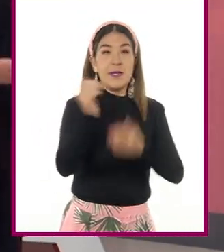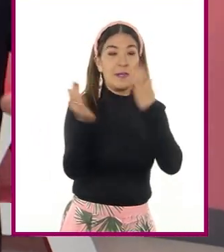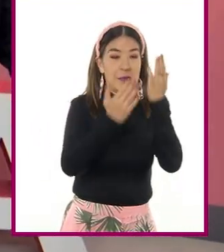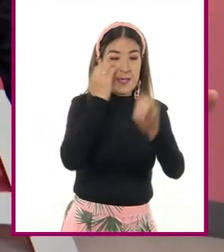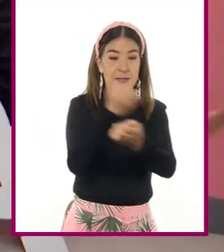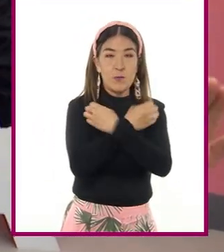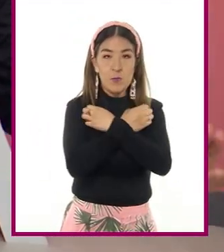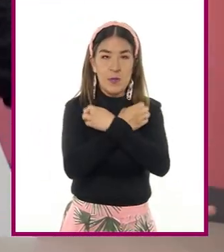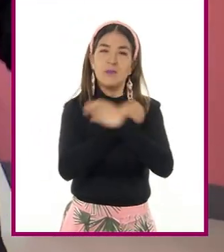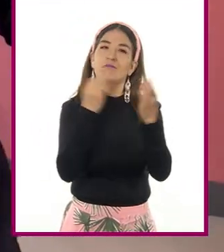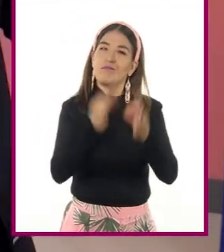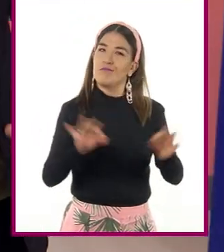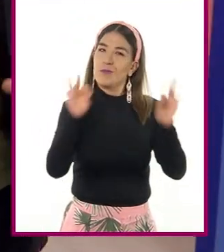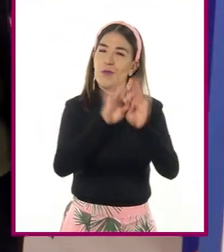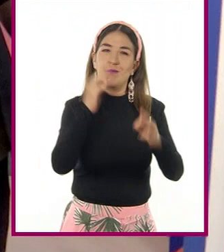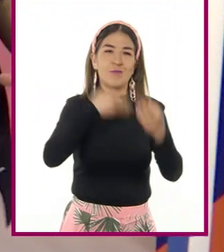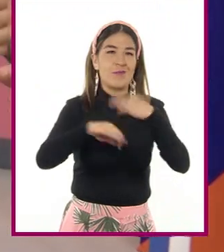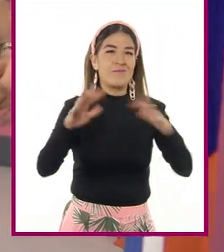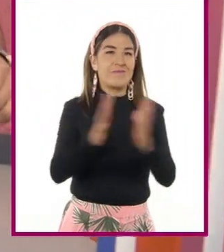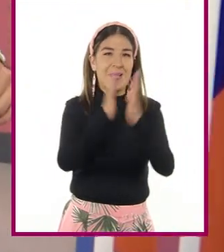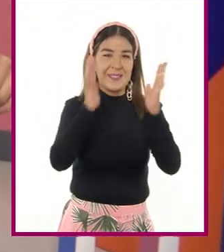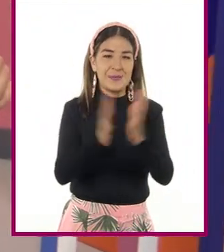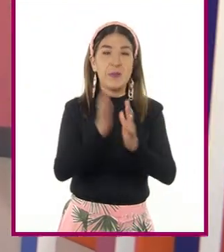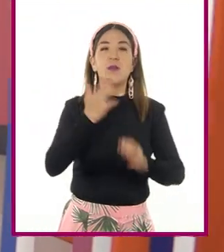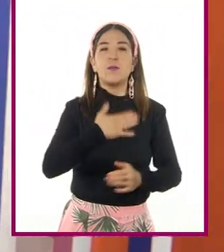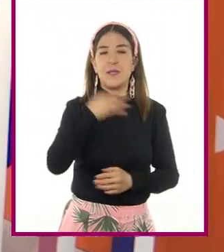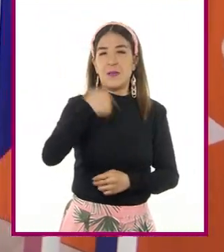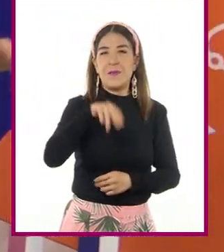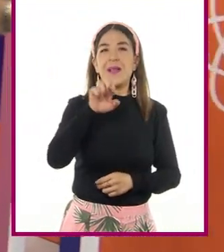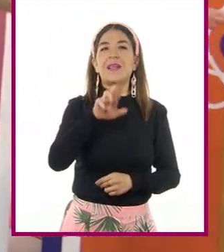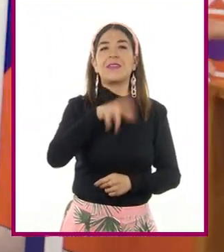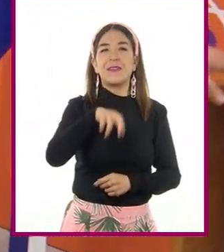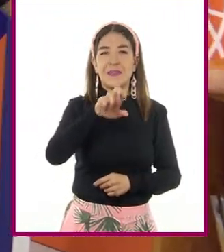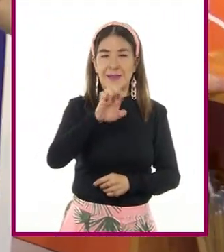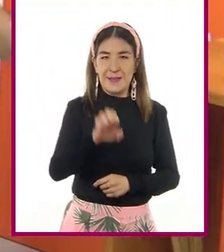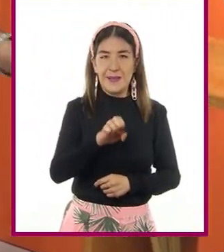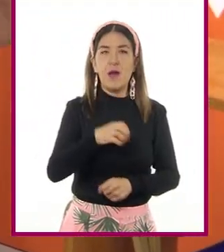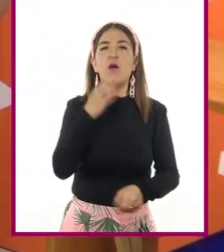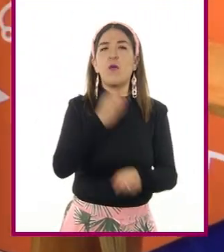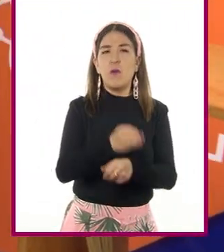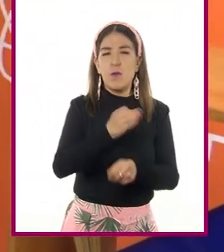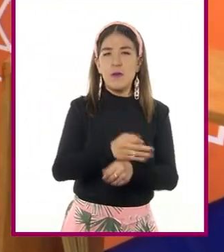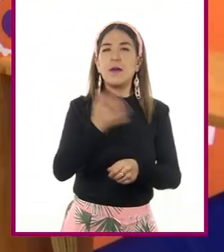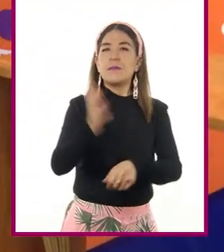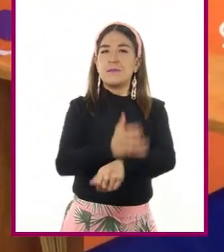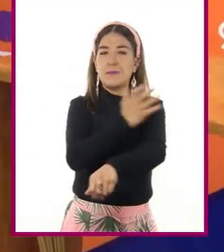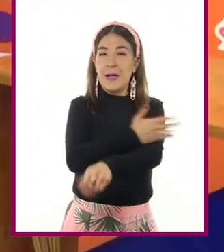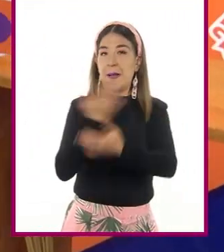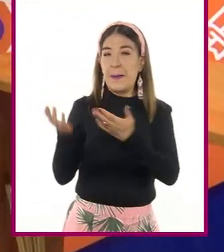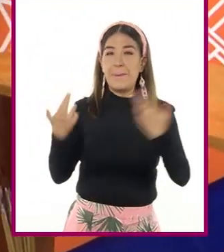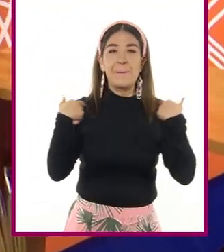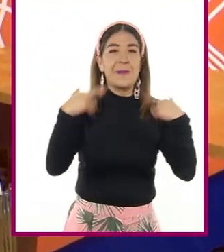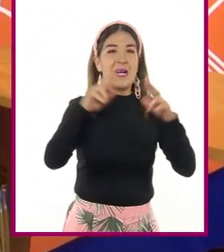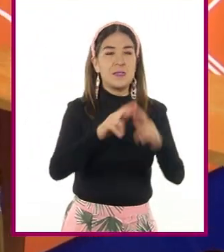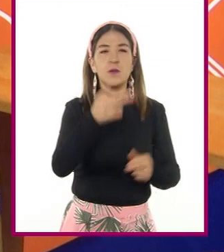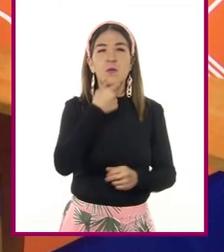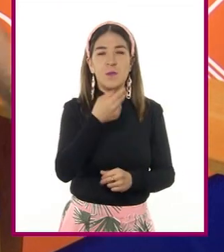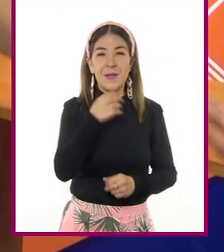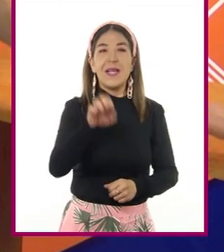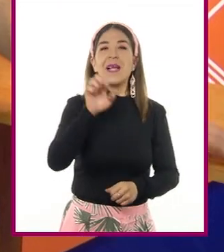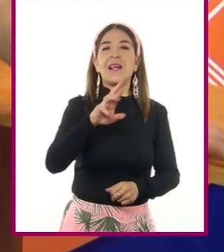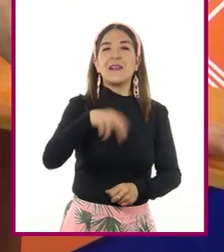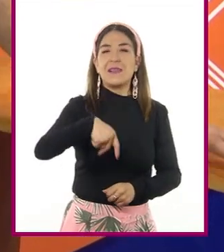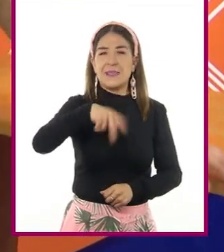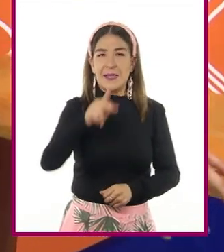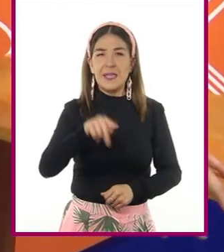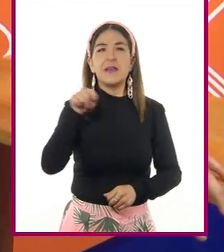es una tarea en la que participamos todos. Yo soy Enrique Rodal. En esta ocasión acompañaré al maestro Eric Ruiz Ezástiga,